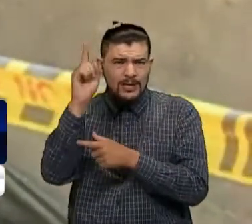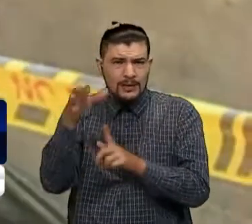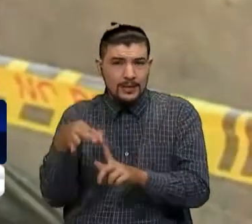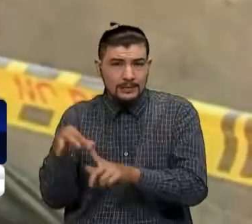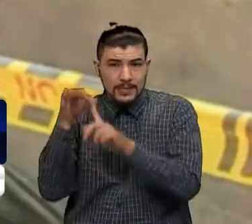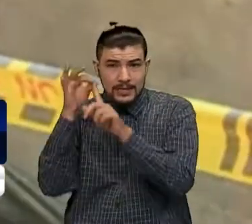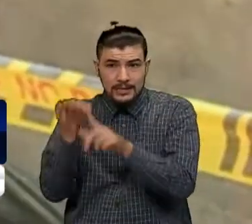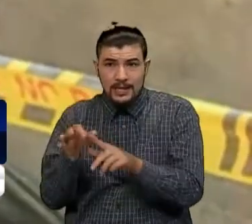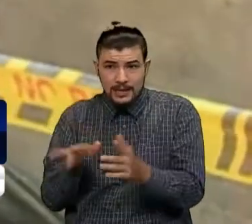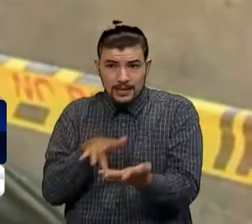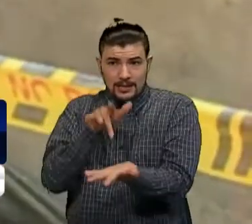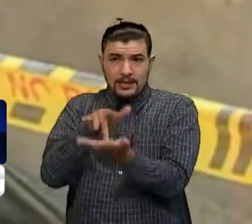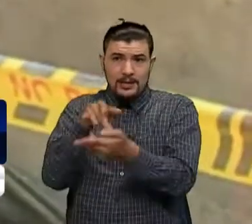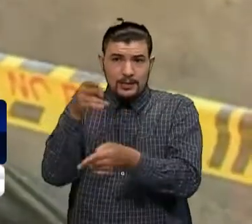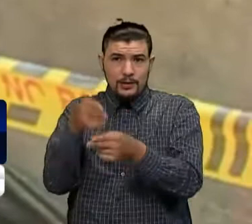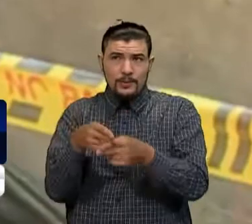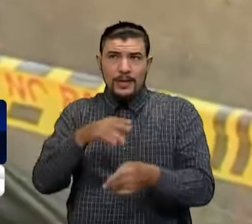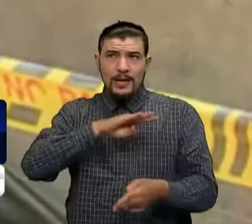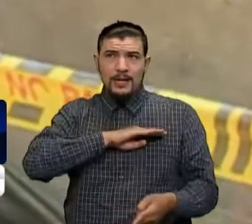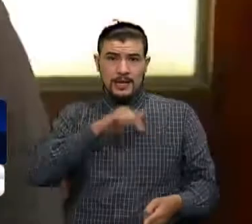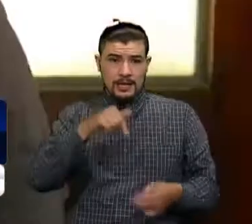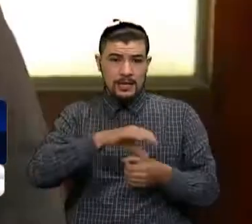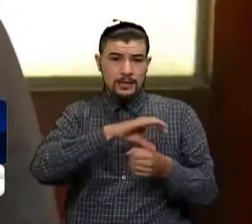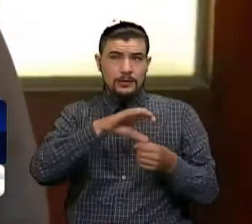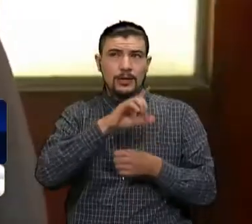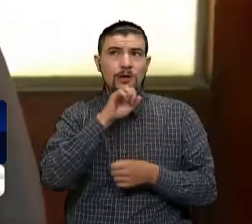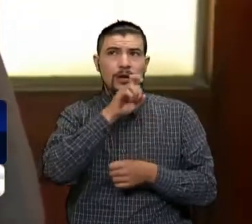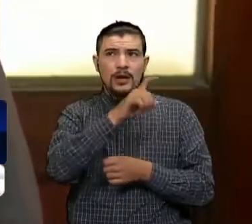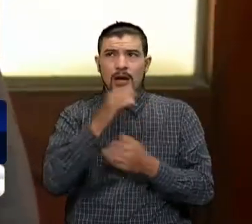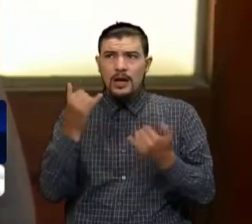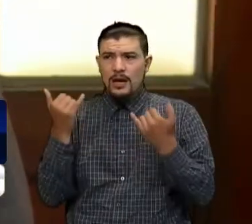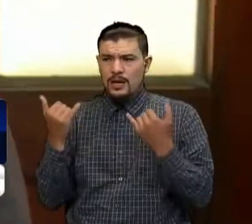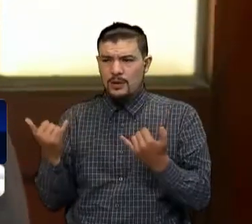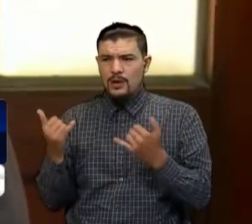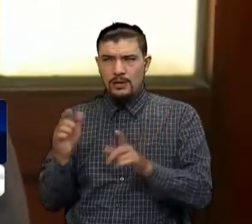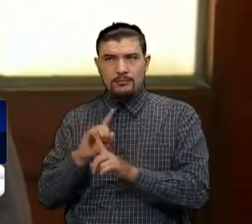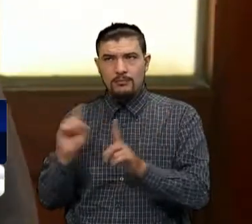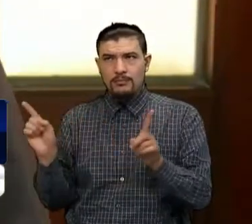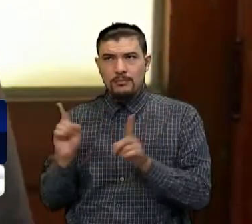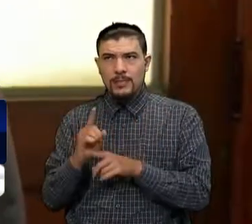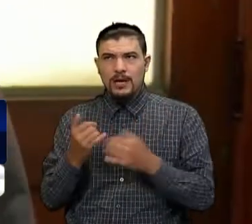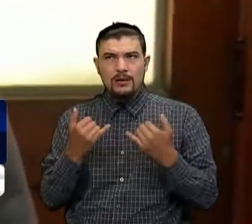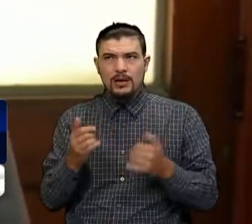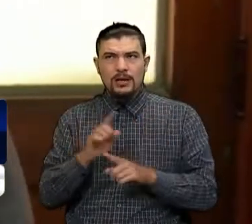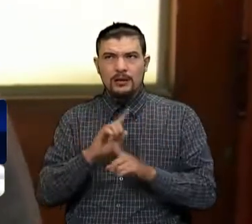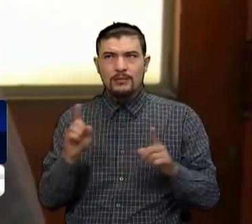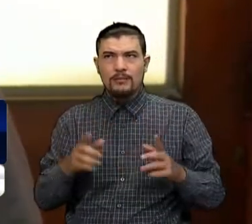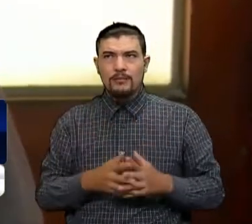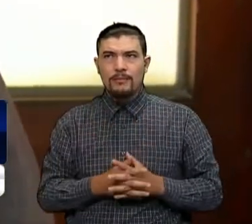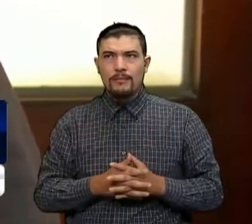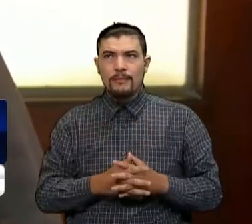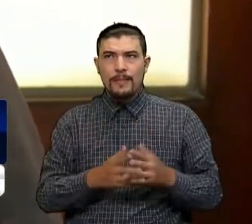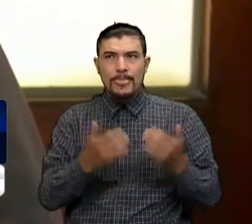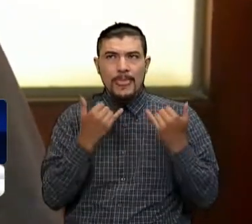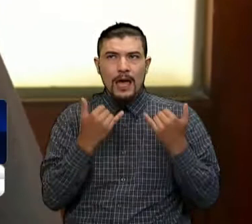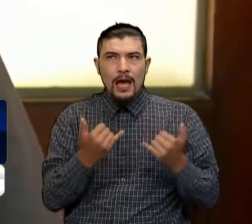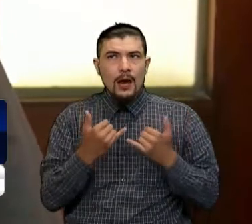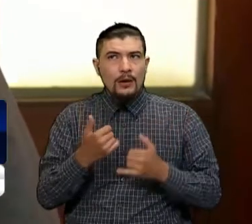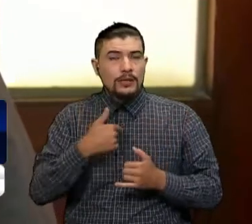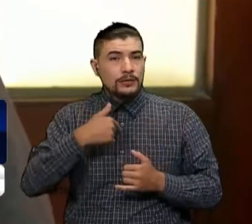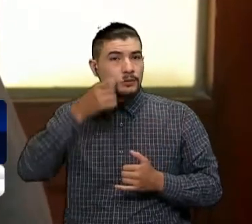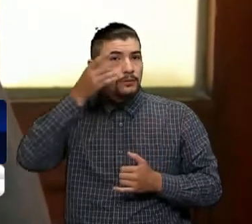postular su nombre a la alcaldía de bucaramanga no por ahora está descartado por ahora no es contemplado